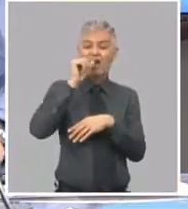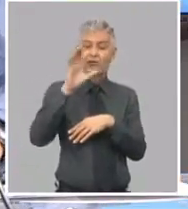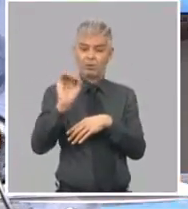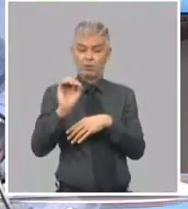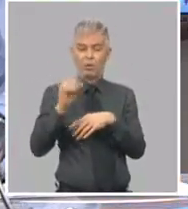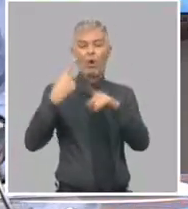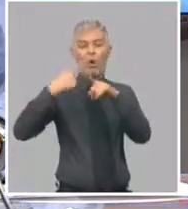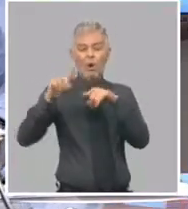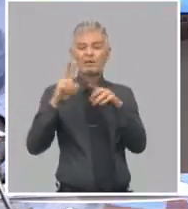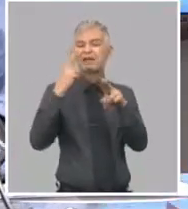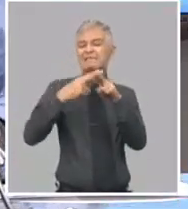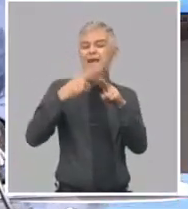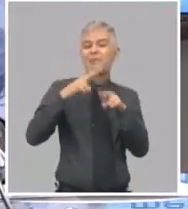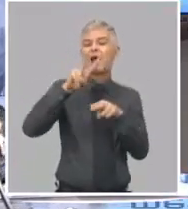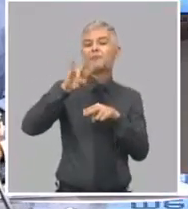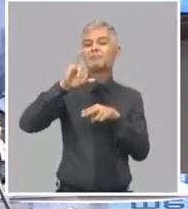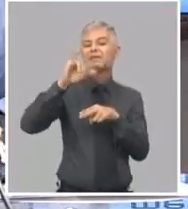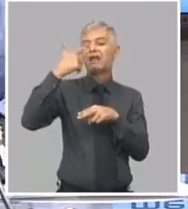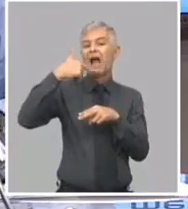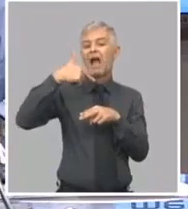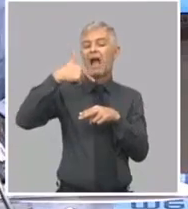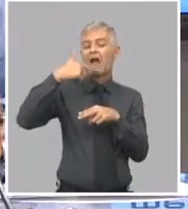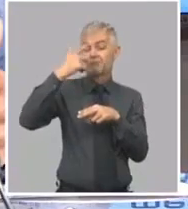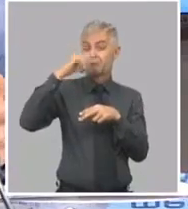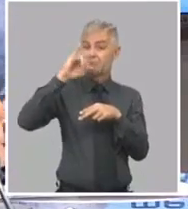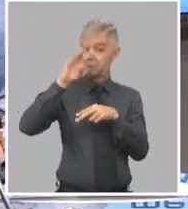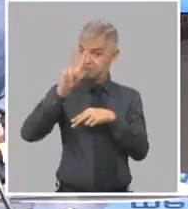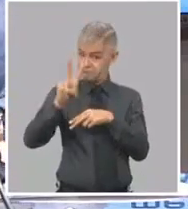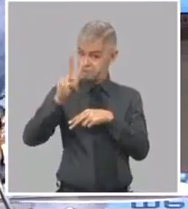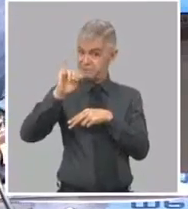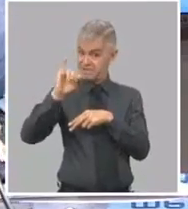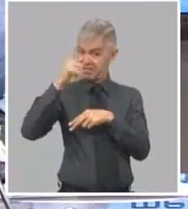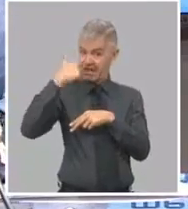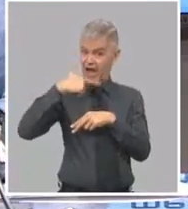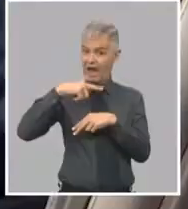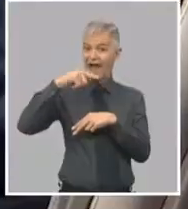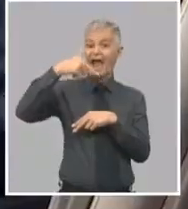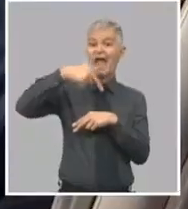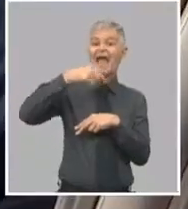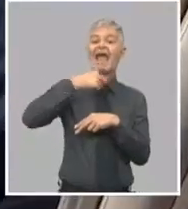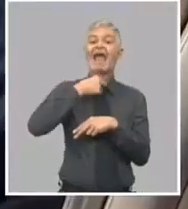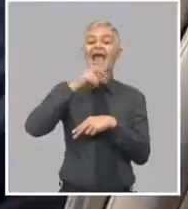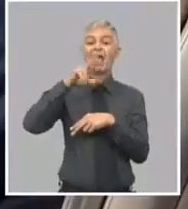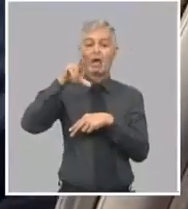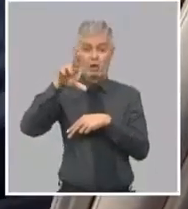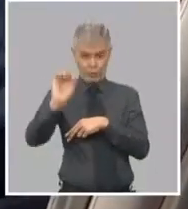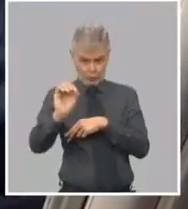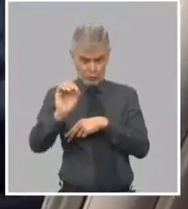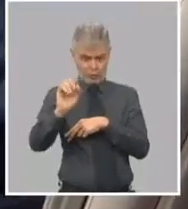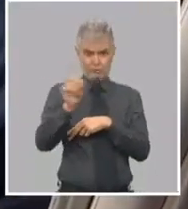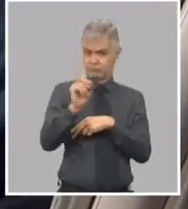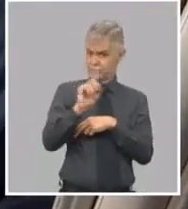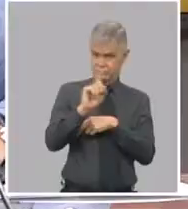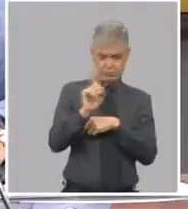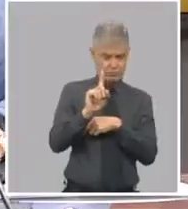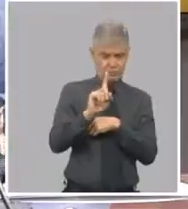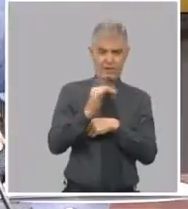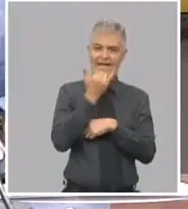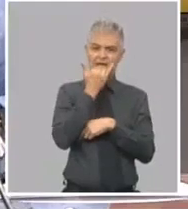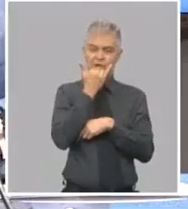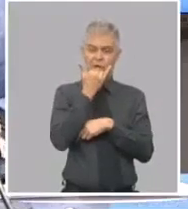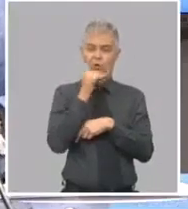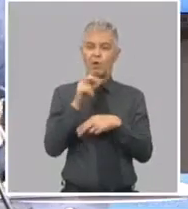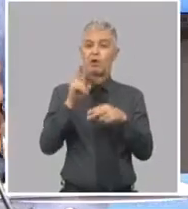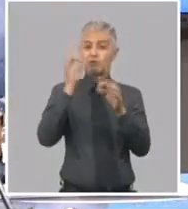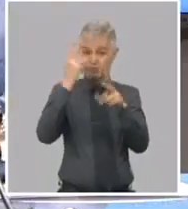llama viajeros que no es la aplicación la pk viajando ha habido que hacer la carga el viajero es viajar es viajando y lo otro es que también hay